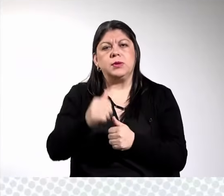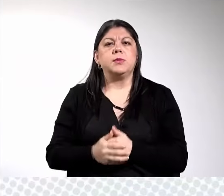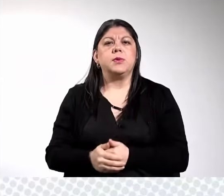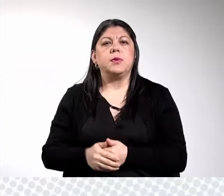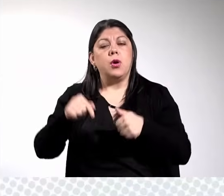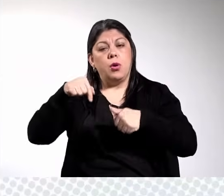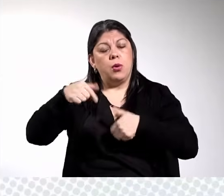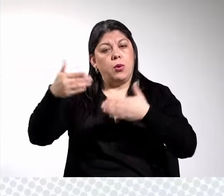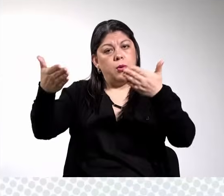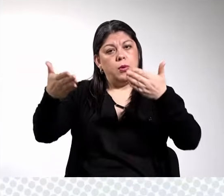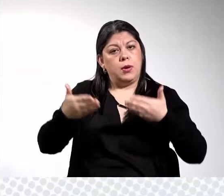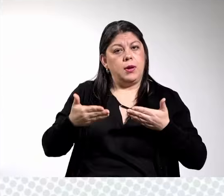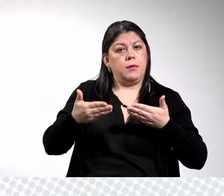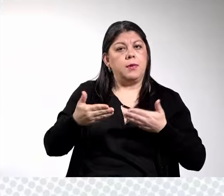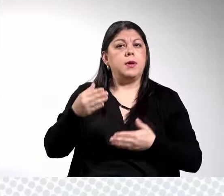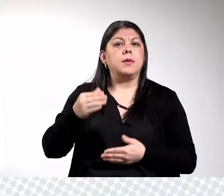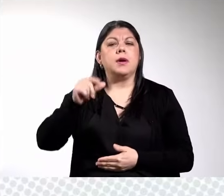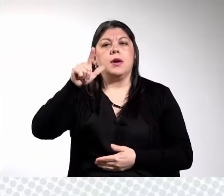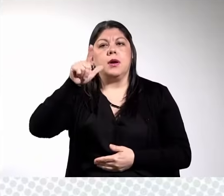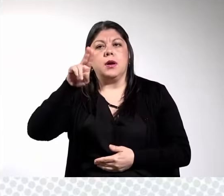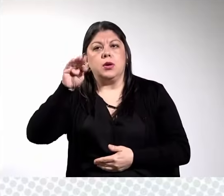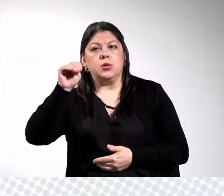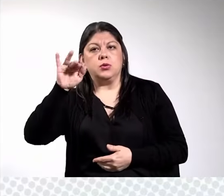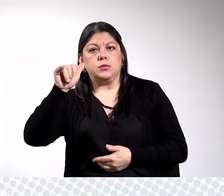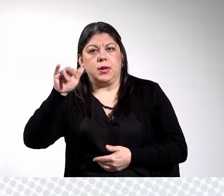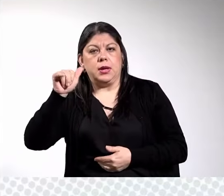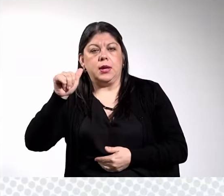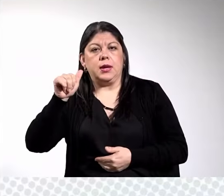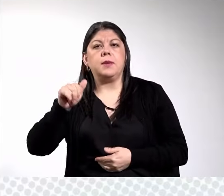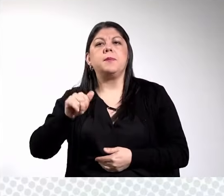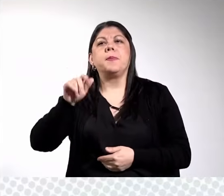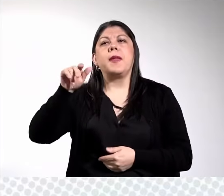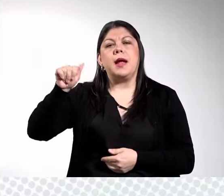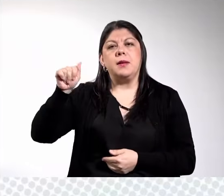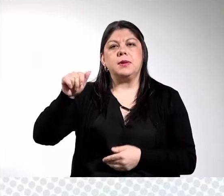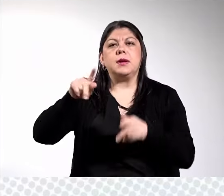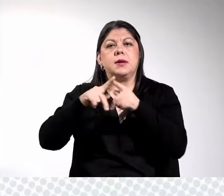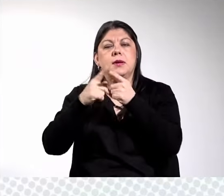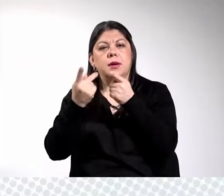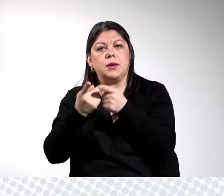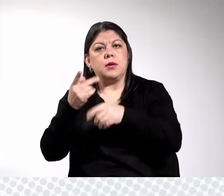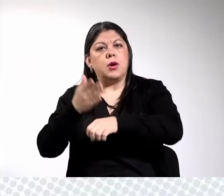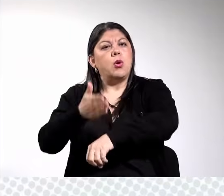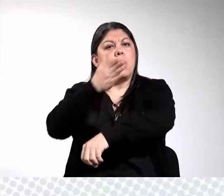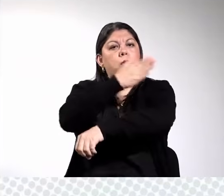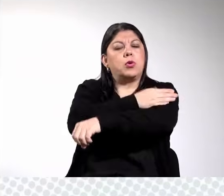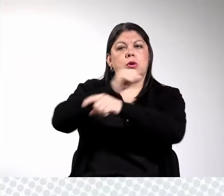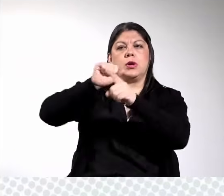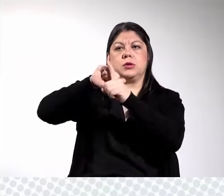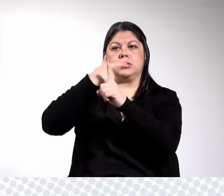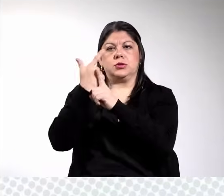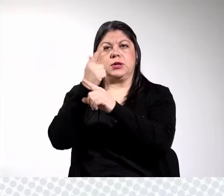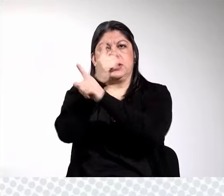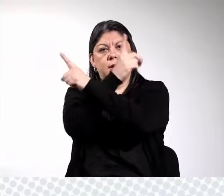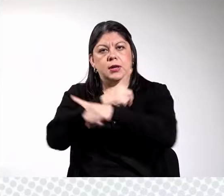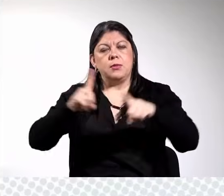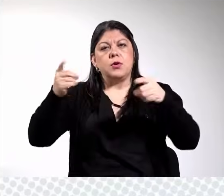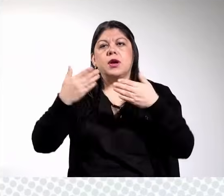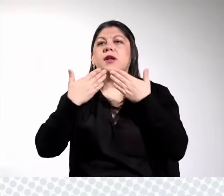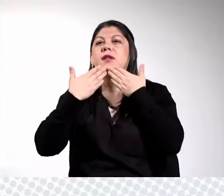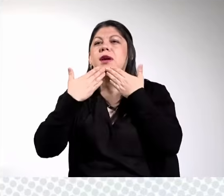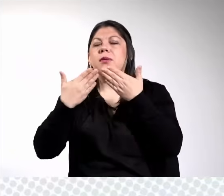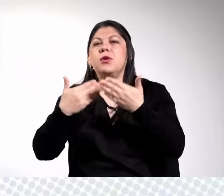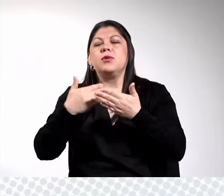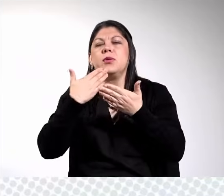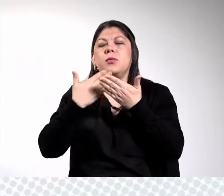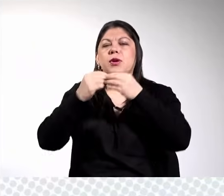Le damos la bienvenida a Luzmeri Alpizar Loaiza del Partido Progreso Social Democrático. Buenos días, doña